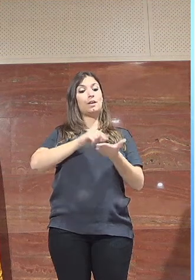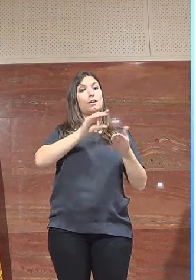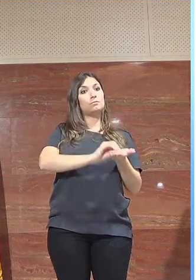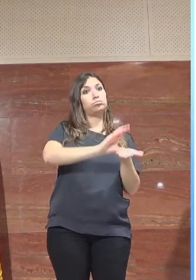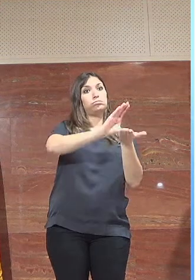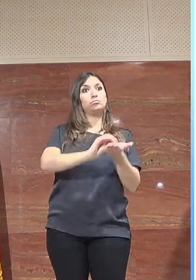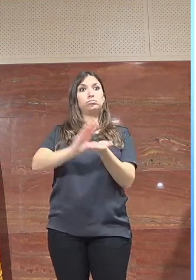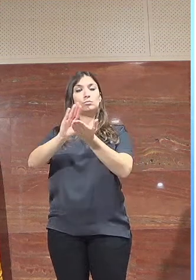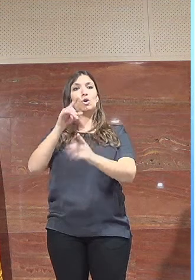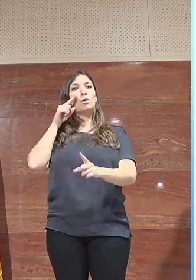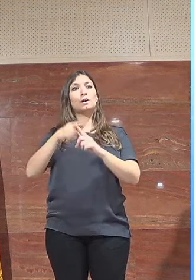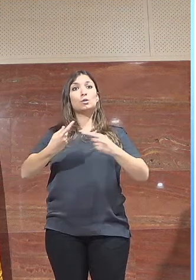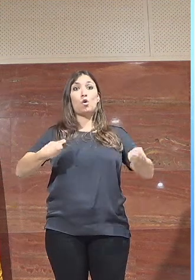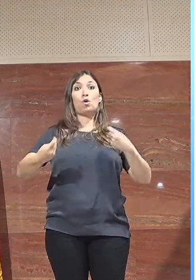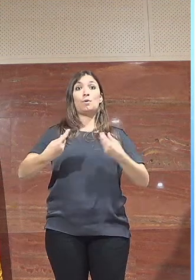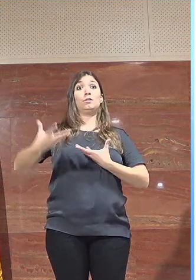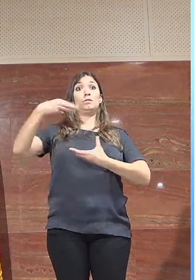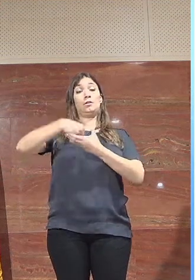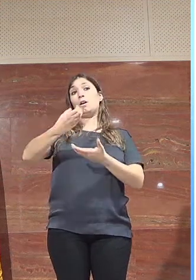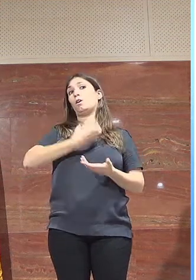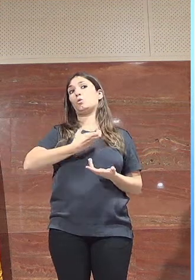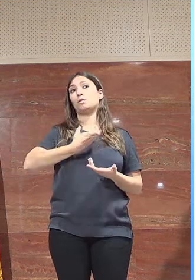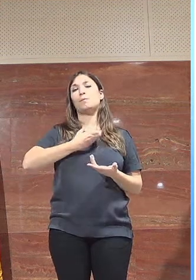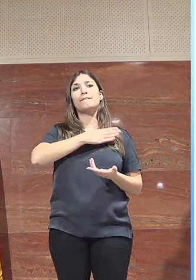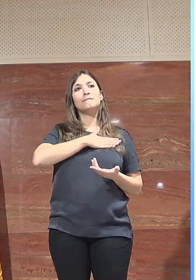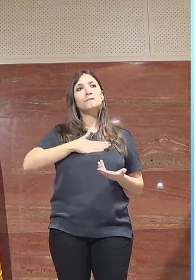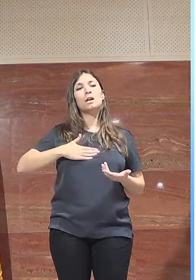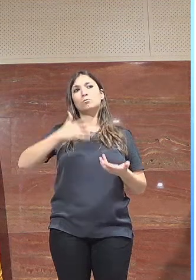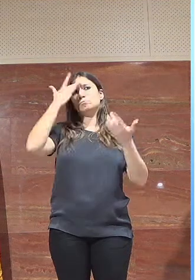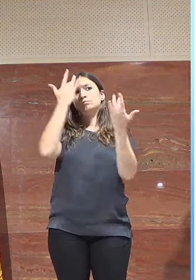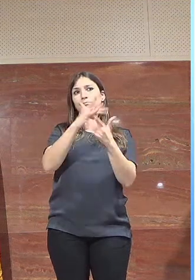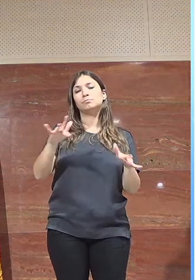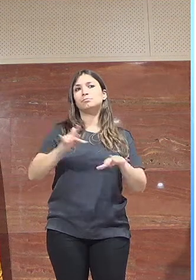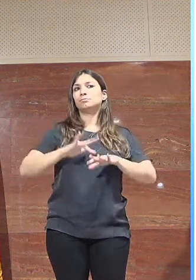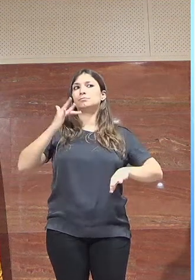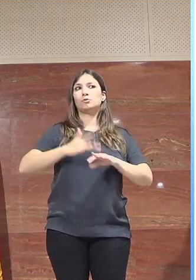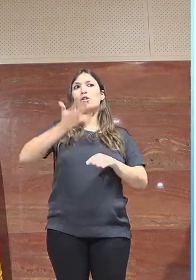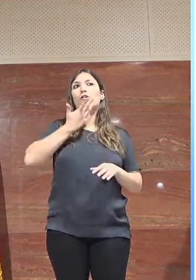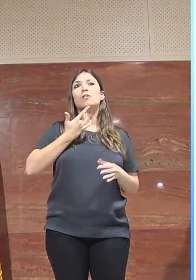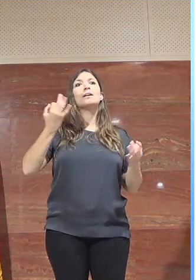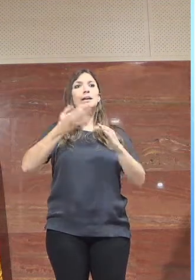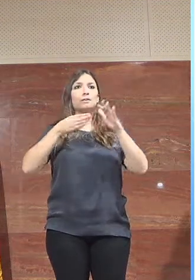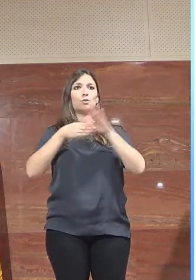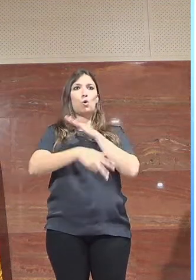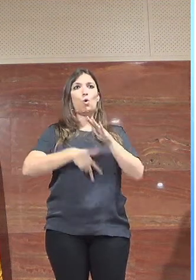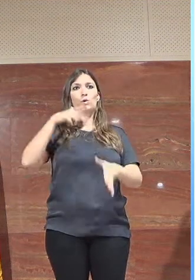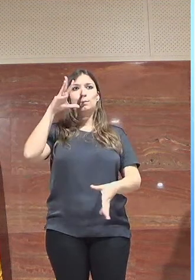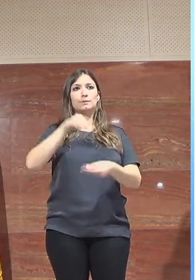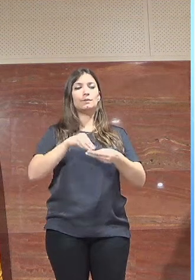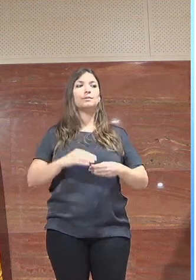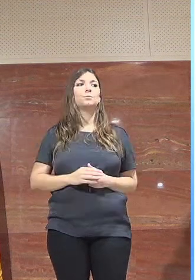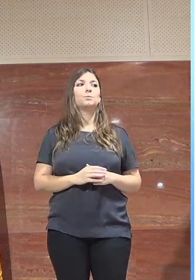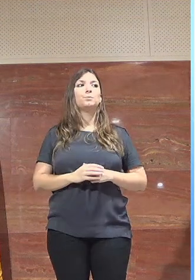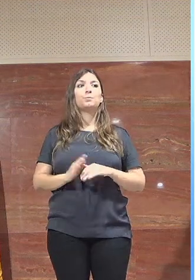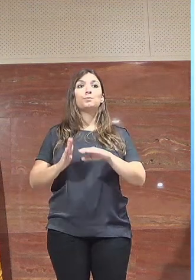de que todos los comercios del Ayuntamiento se conciencien y se sensibilicen sobre la accesibilidad universal.